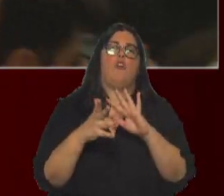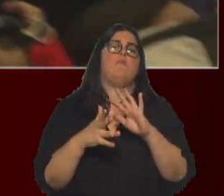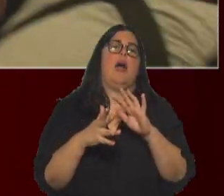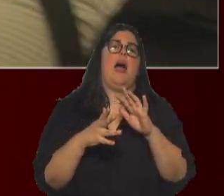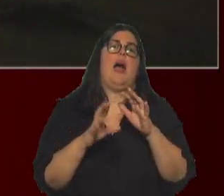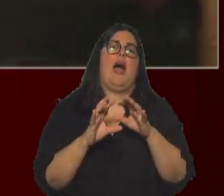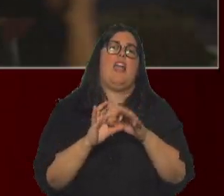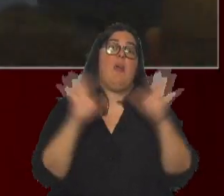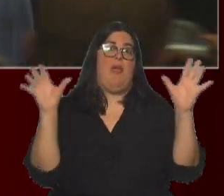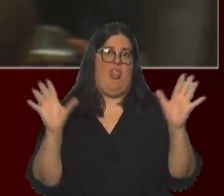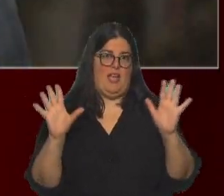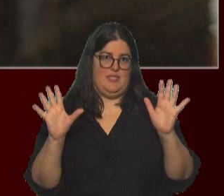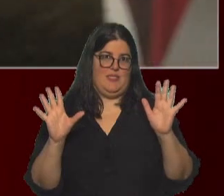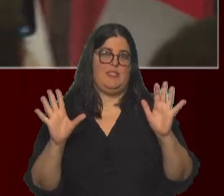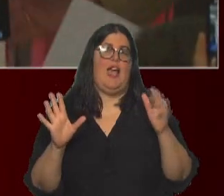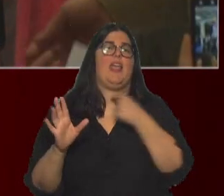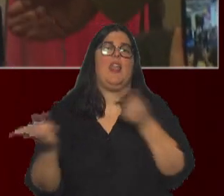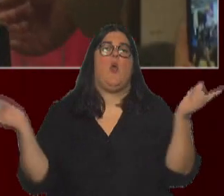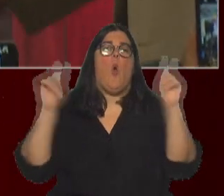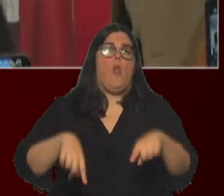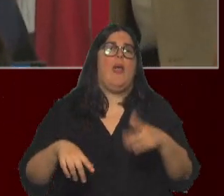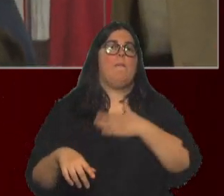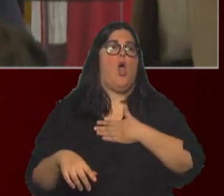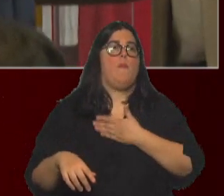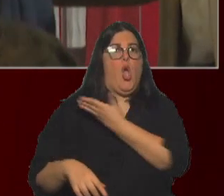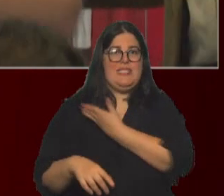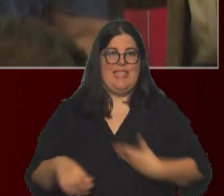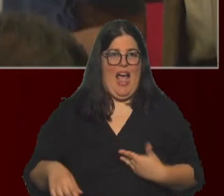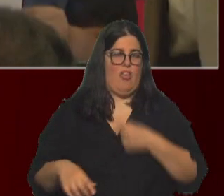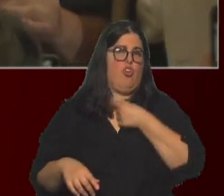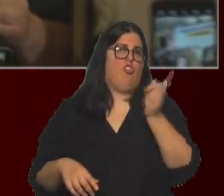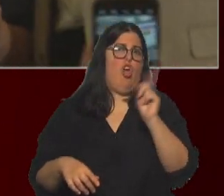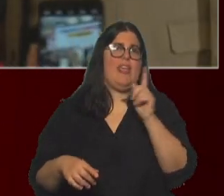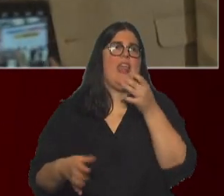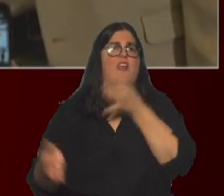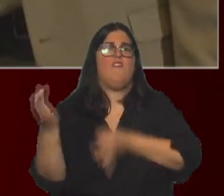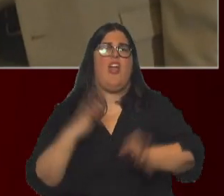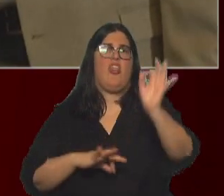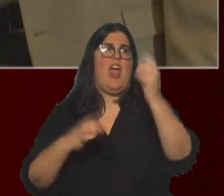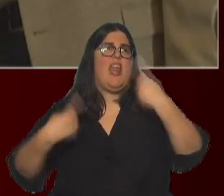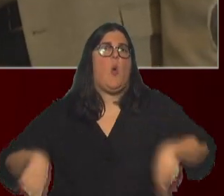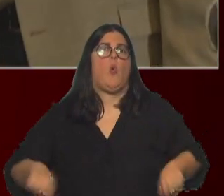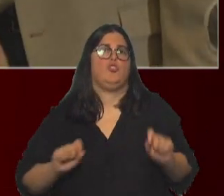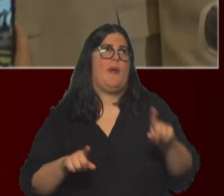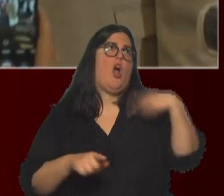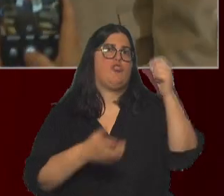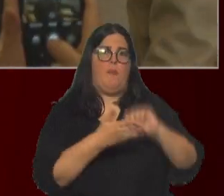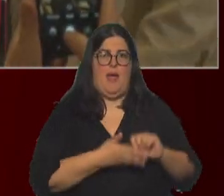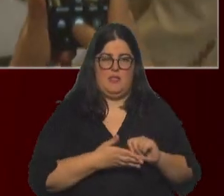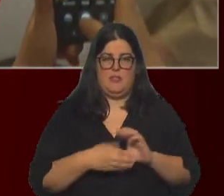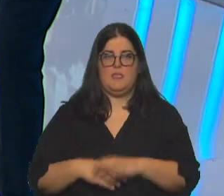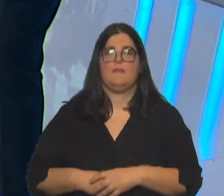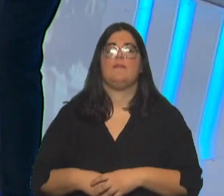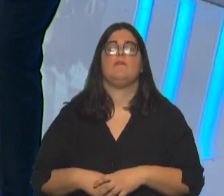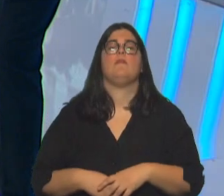esa independencia y ese volver al propio Estado en lugar de vender los recursos a otros postores.